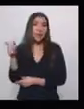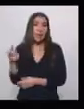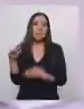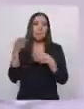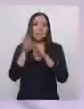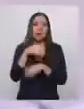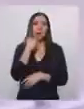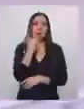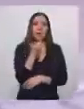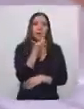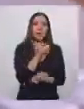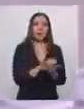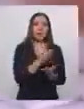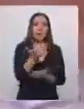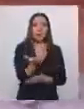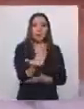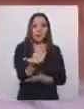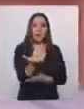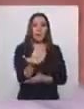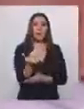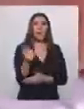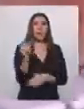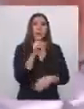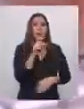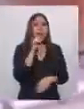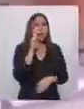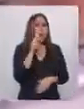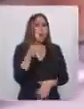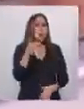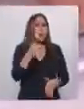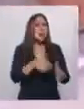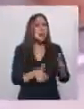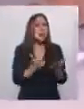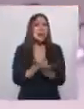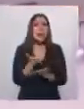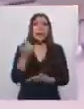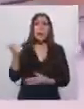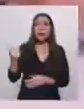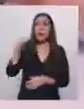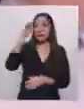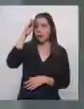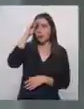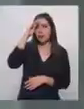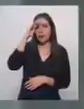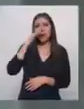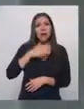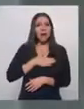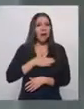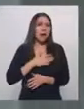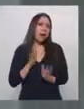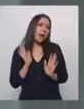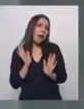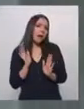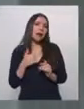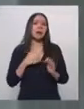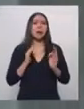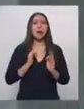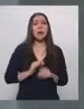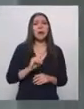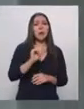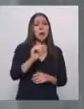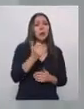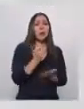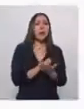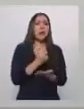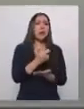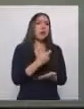decir que ese pago mínimo, por muy atractivo que se vea, yo voy a hacerlo para que, pues es por comodidad, es poquito, puedo